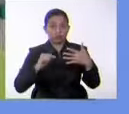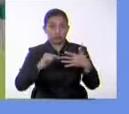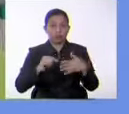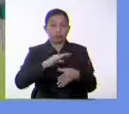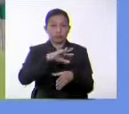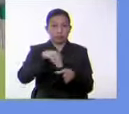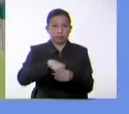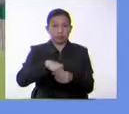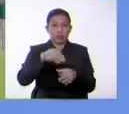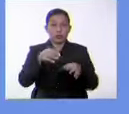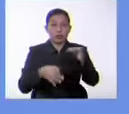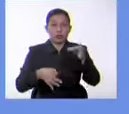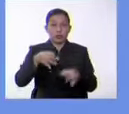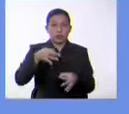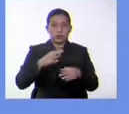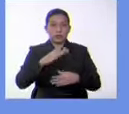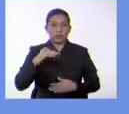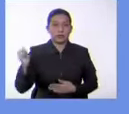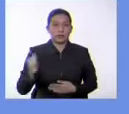sistema jurídico nacional.